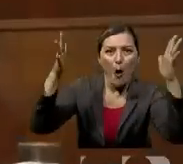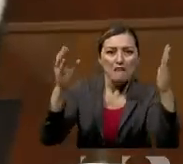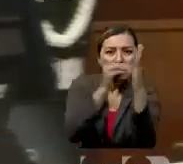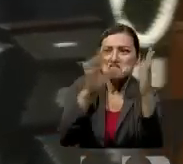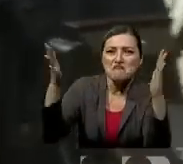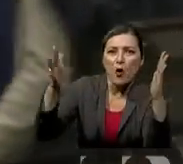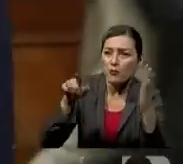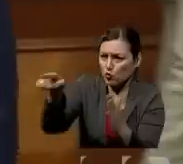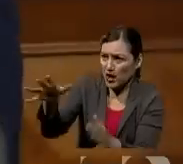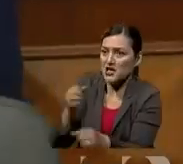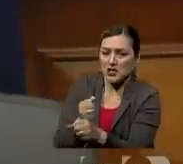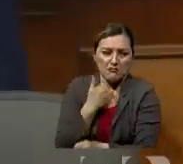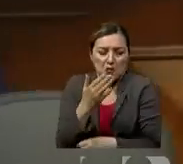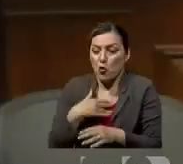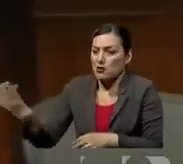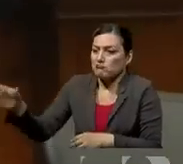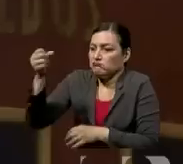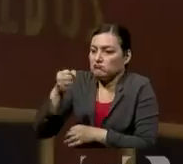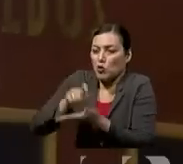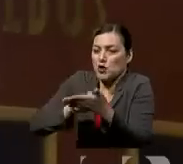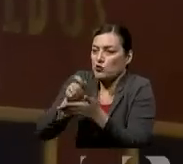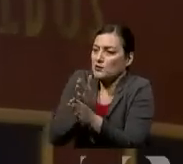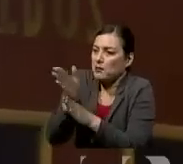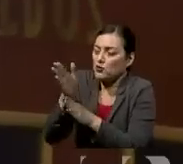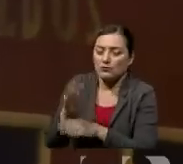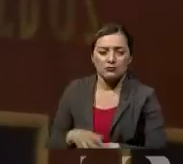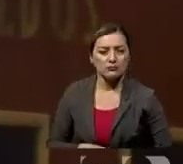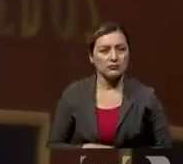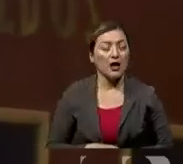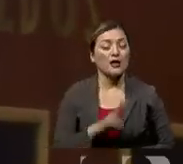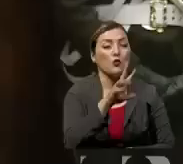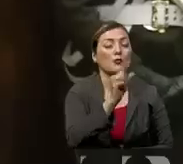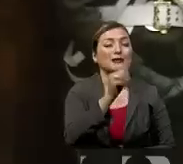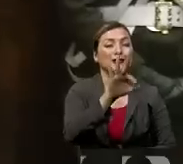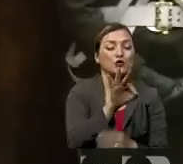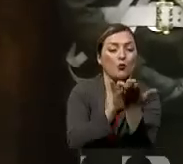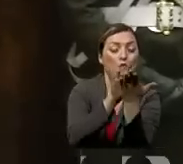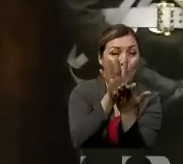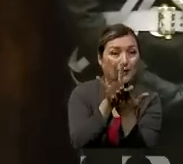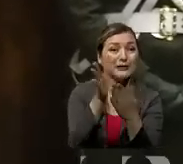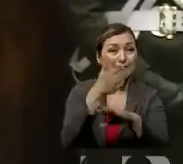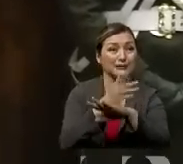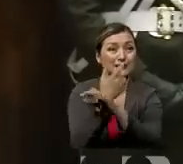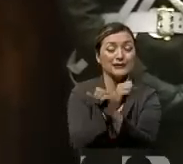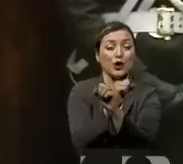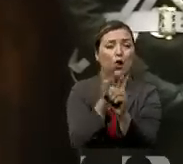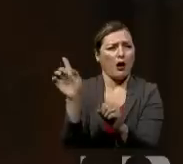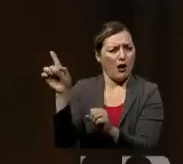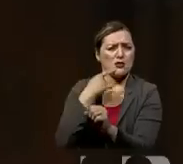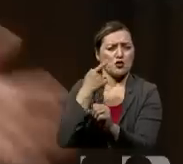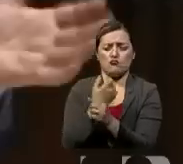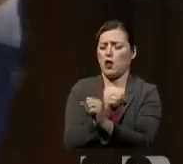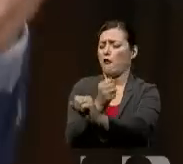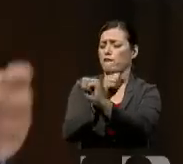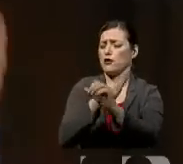Fausto Murillo defendió la evaluación a los jueces en 2019 y la remoción de sus cargos. Dice que han salvado a la justicia.